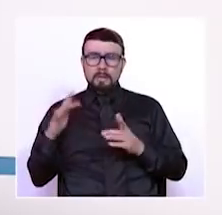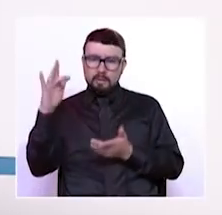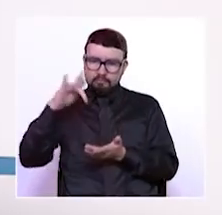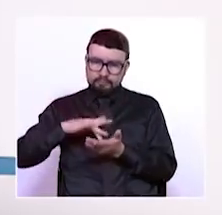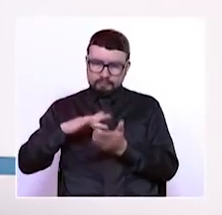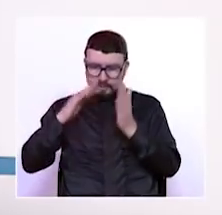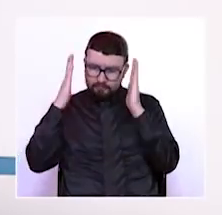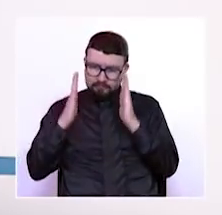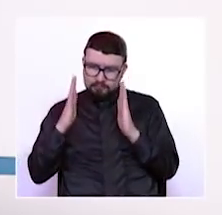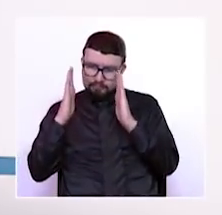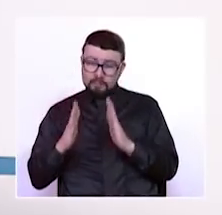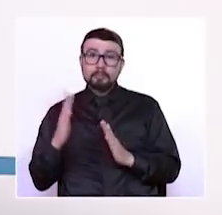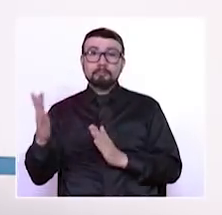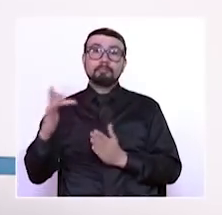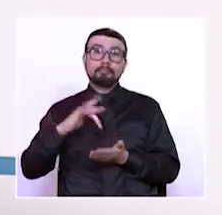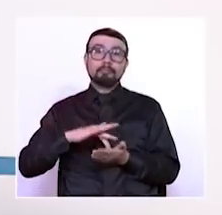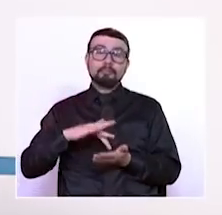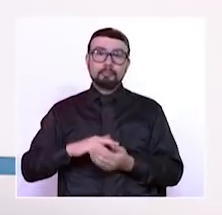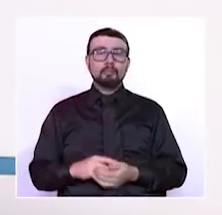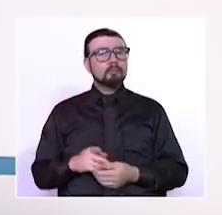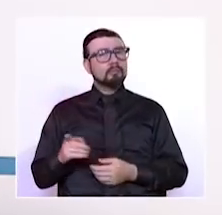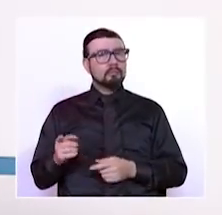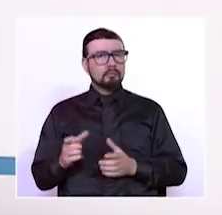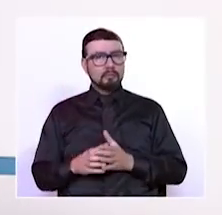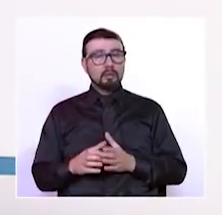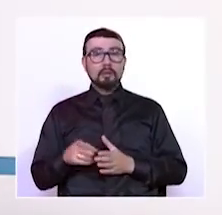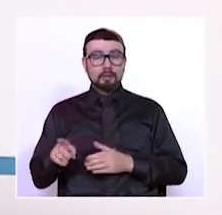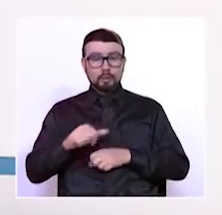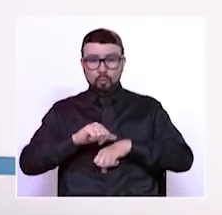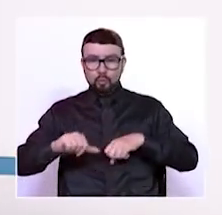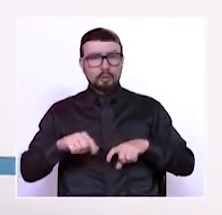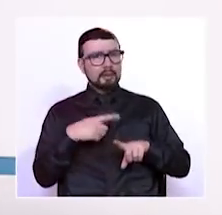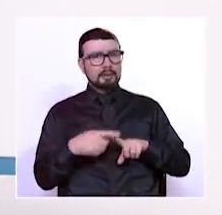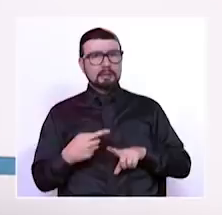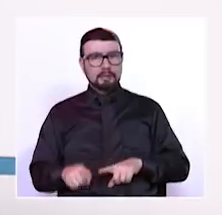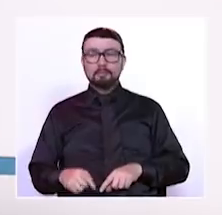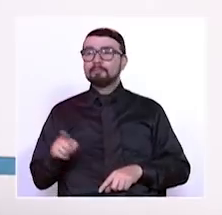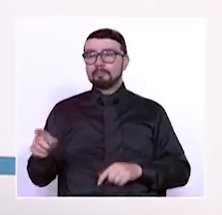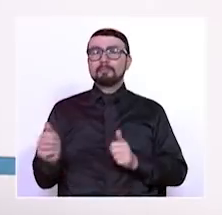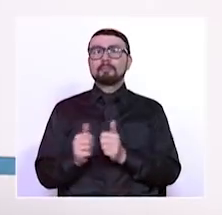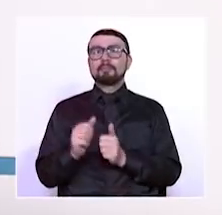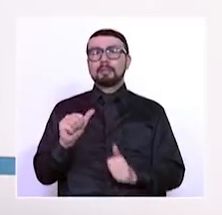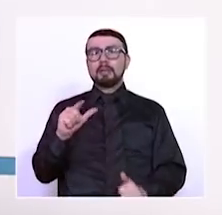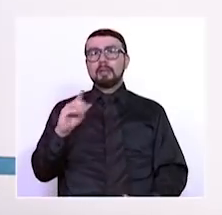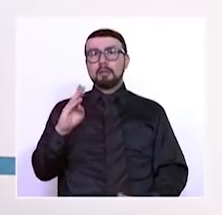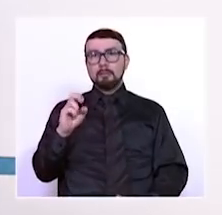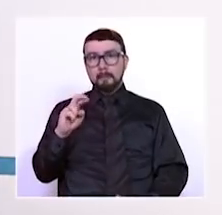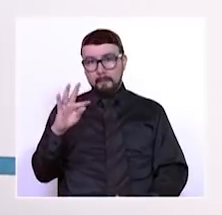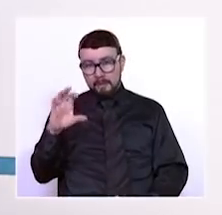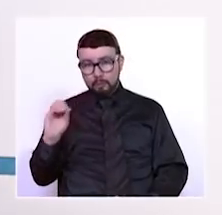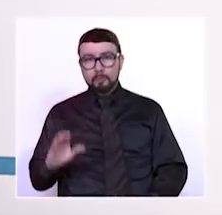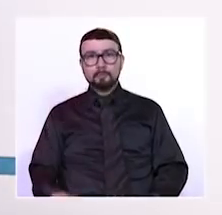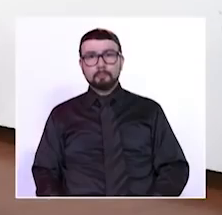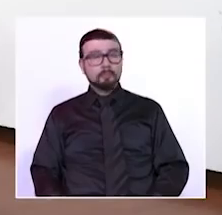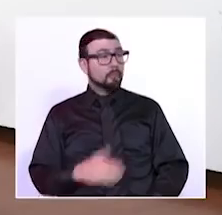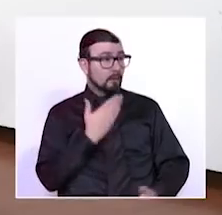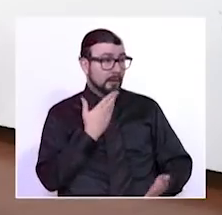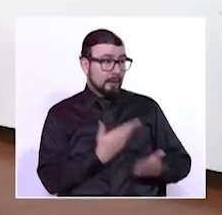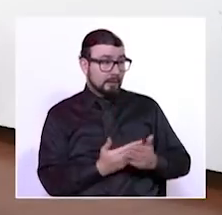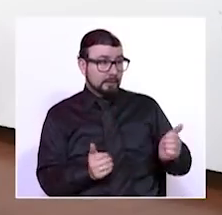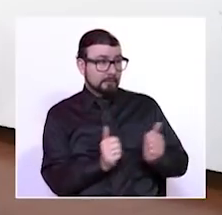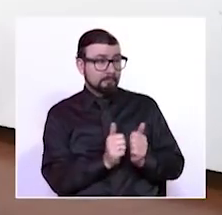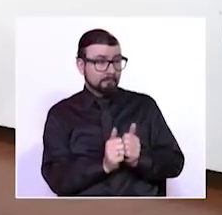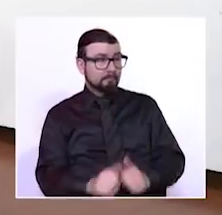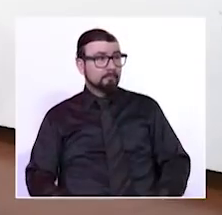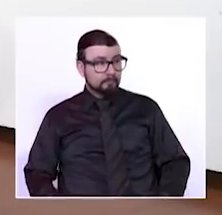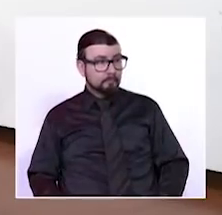de escleroterapia, y en el caso de cirugías y demás, el doctor Alberto Gómez Sánchez. Muchísimas gracias, doctor Juan Diego, por estar con